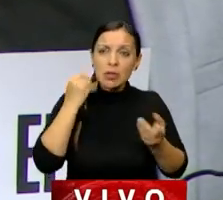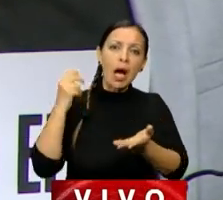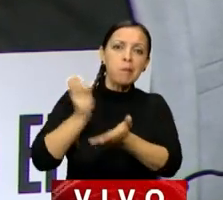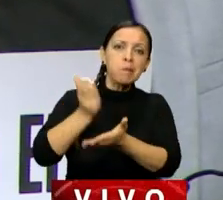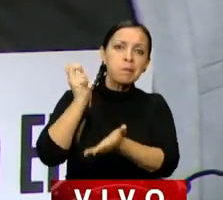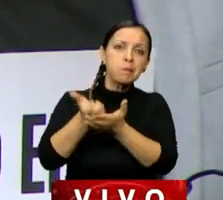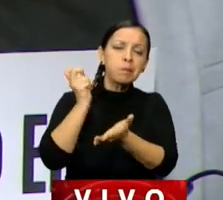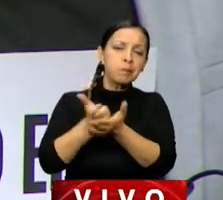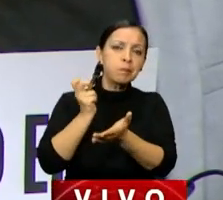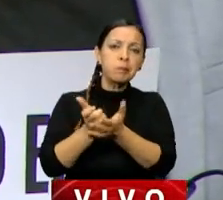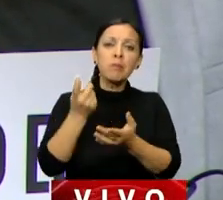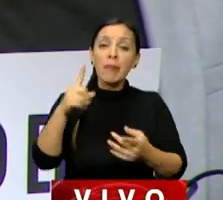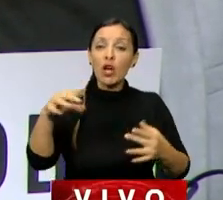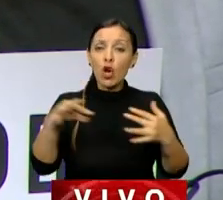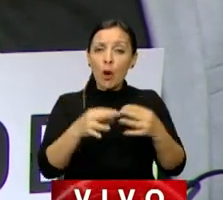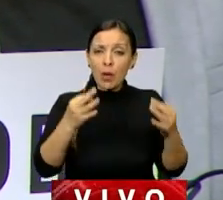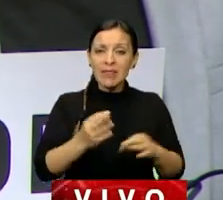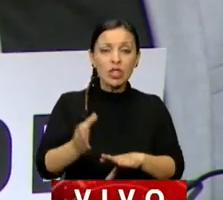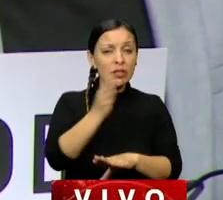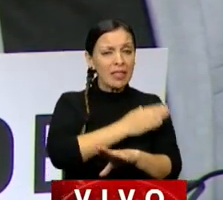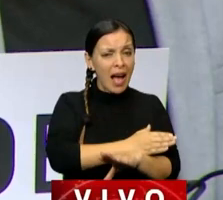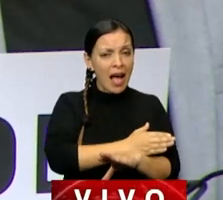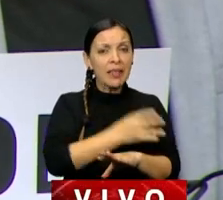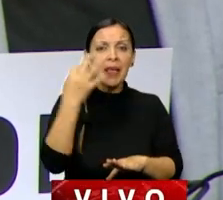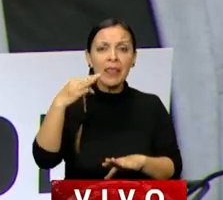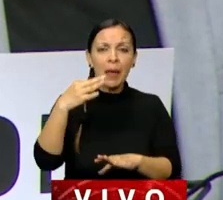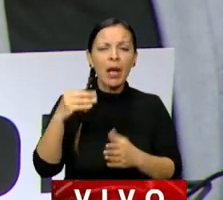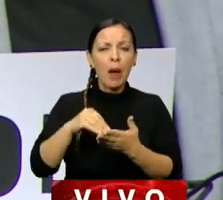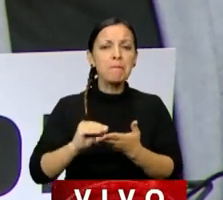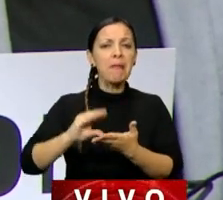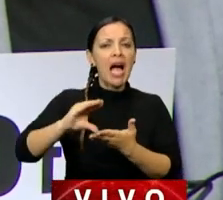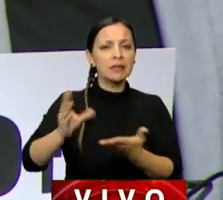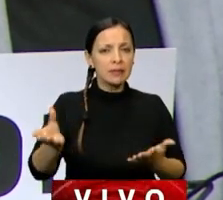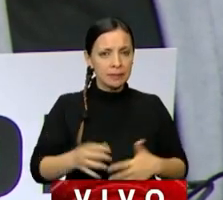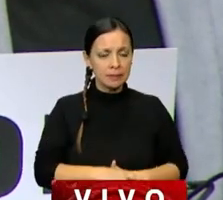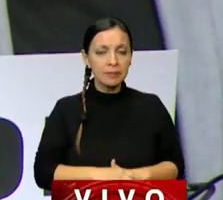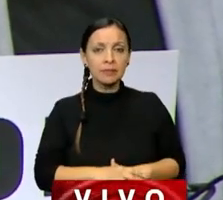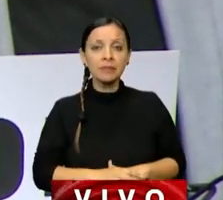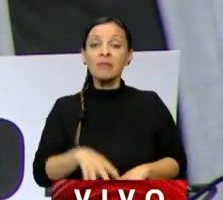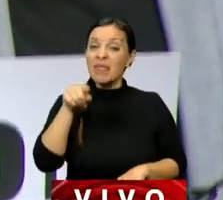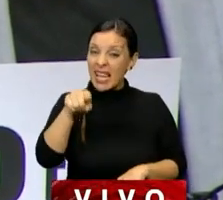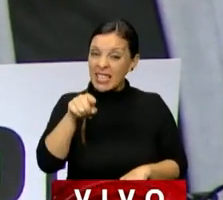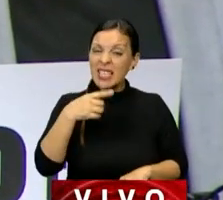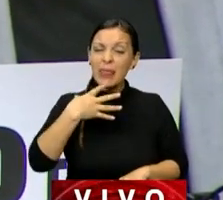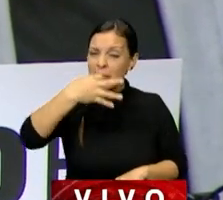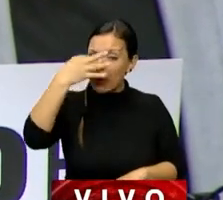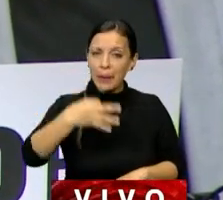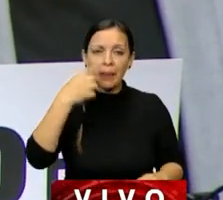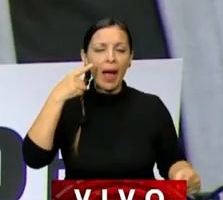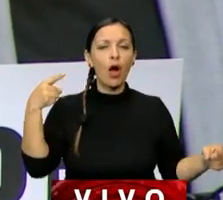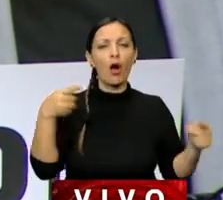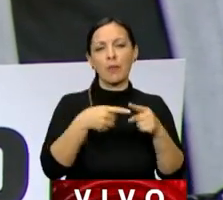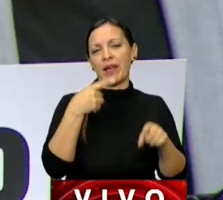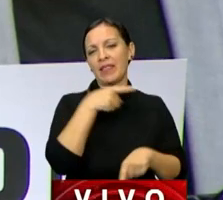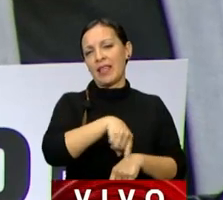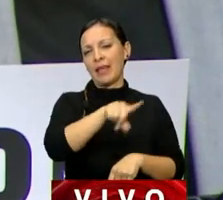es claro que en los compromisos que han asumido deben profundizar. Ese es el verdadero objetivo de lo